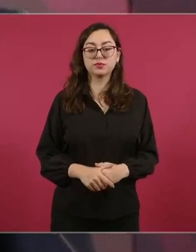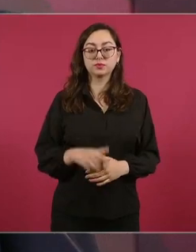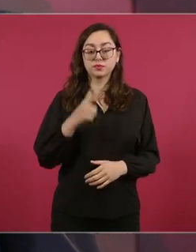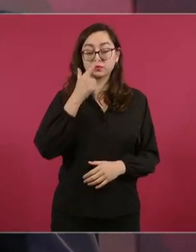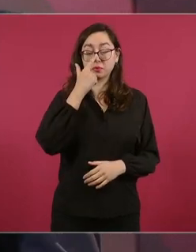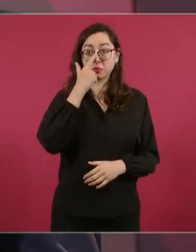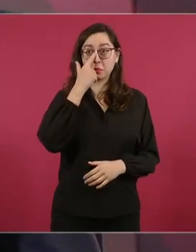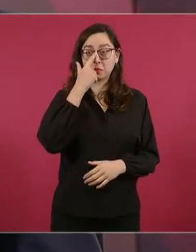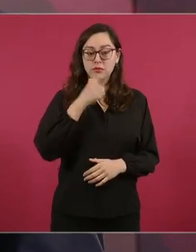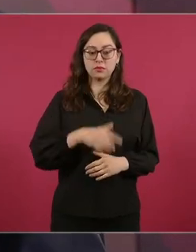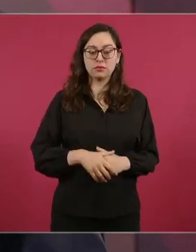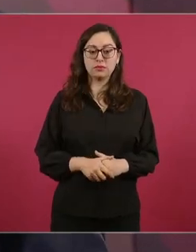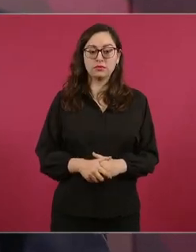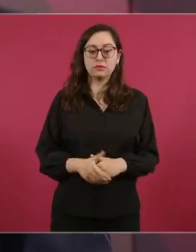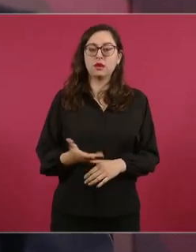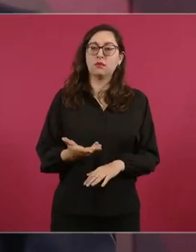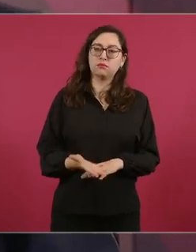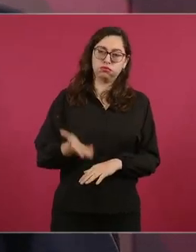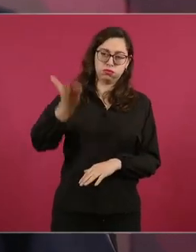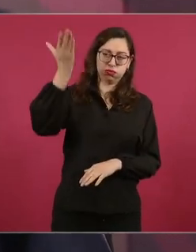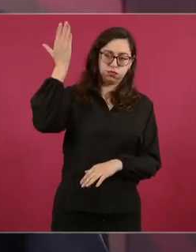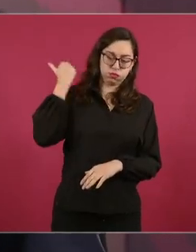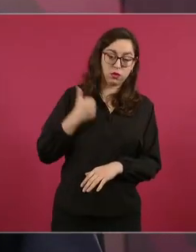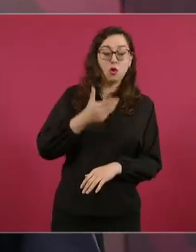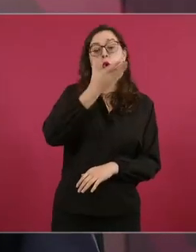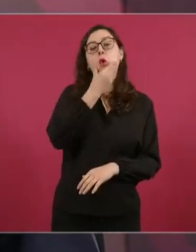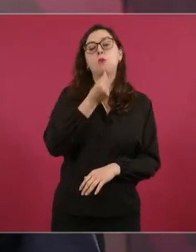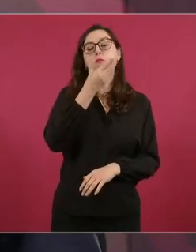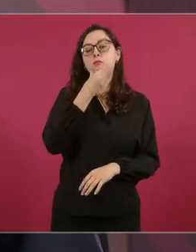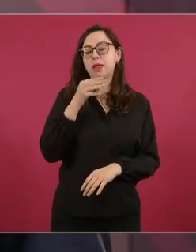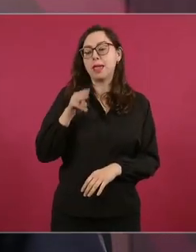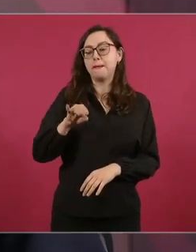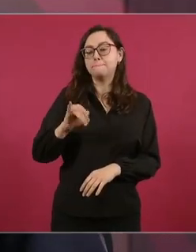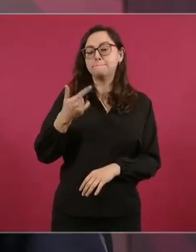al finado Miguel de la Madrid,